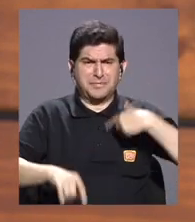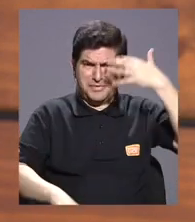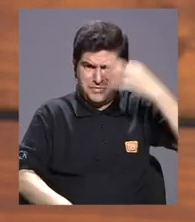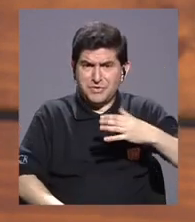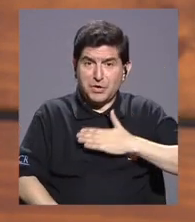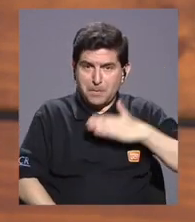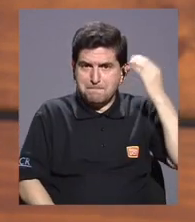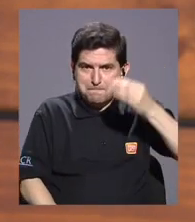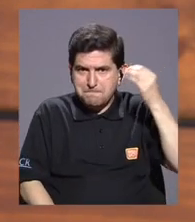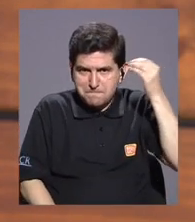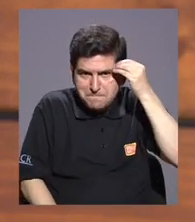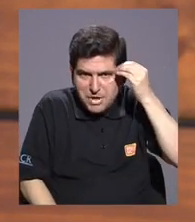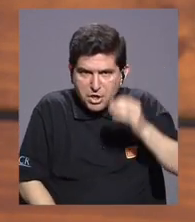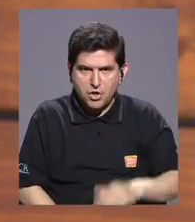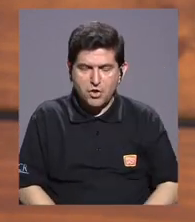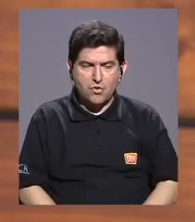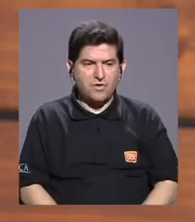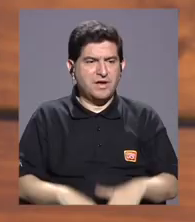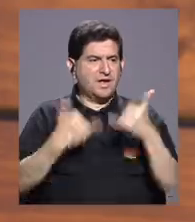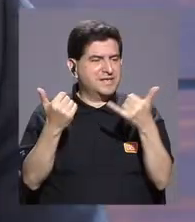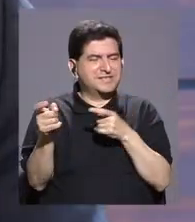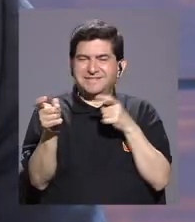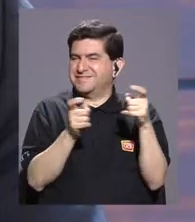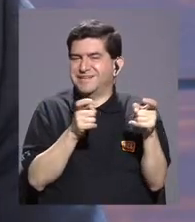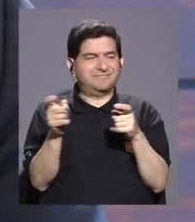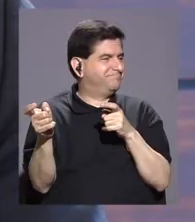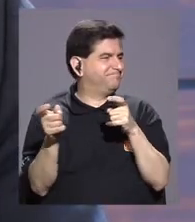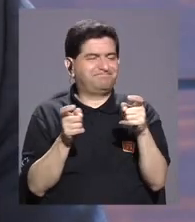pero creo, mi opinión es que se le ha ido la mano,